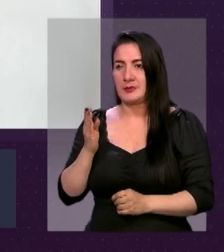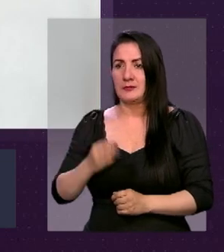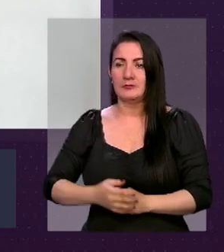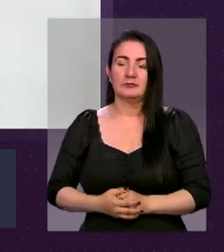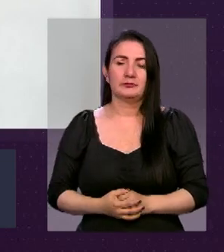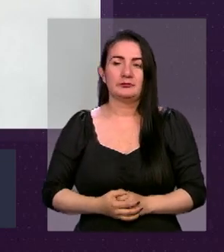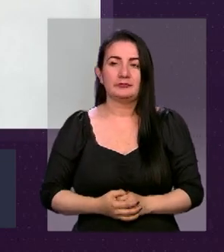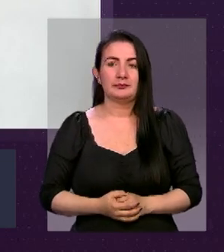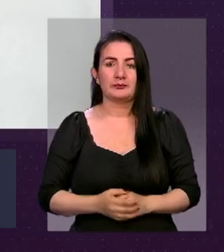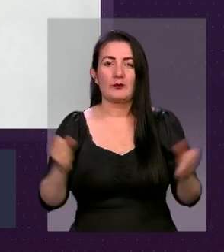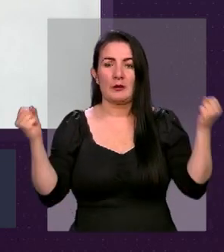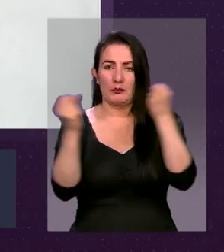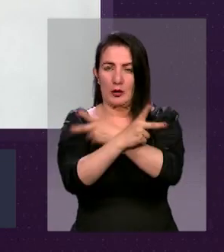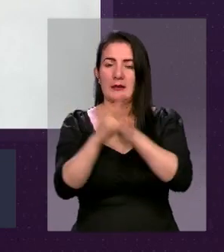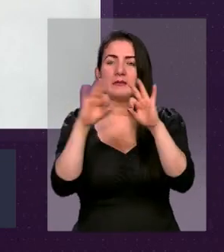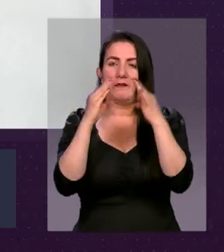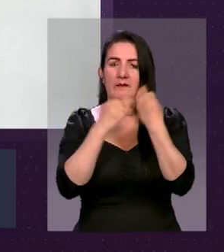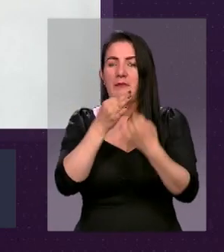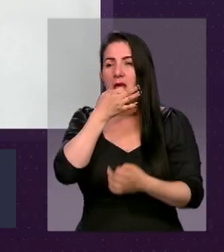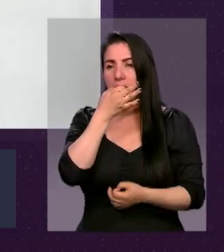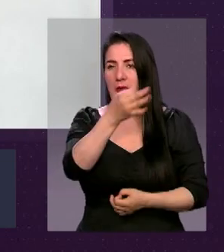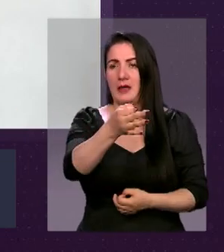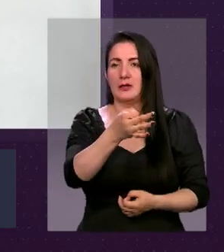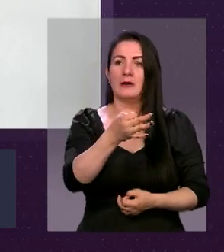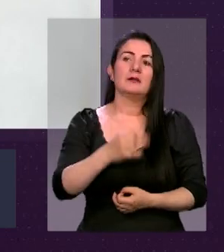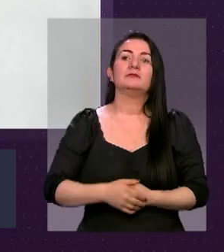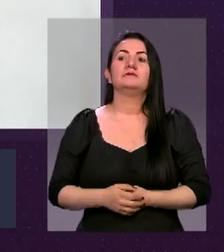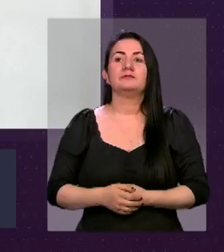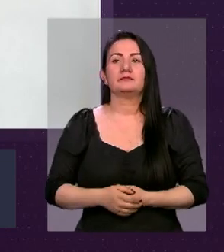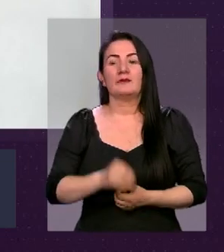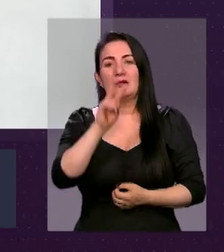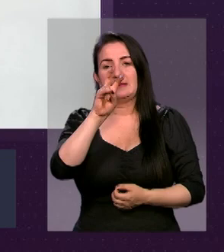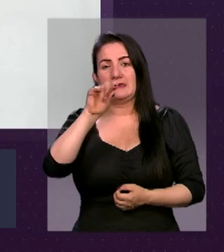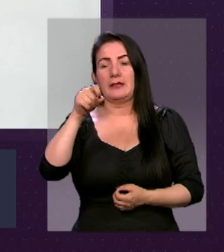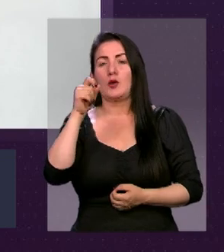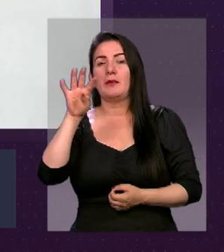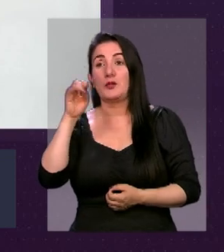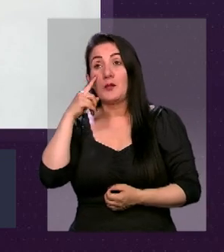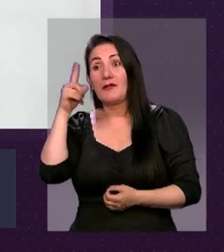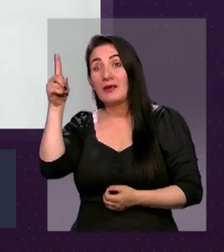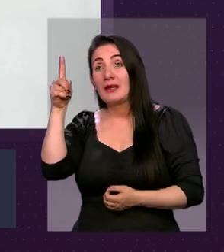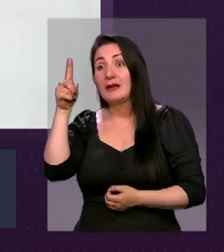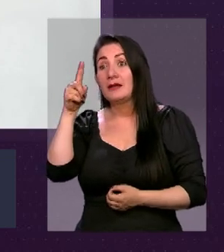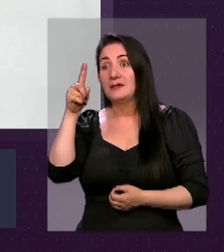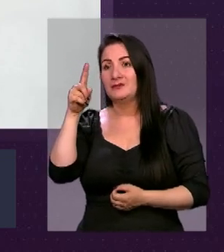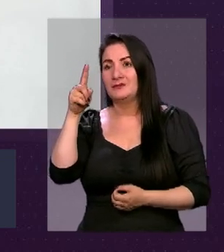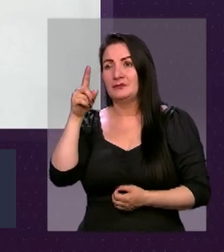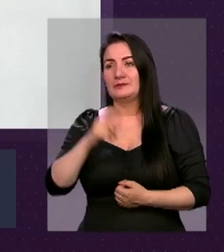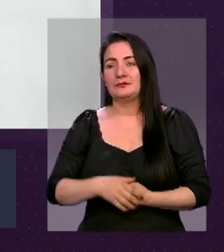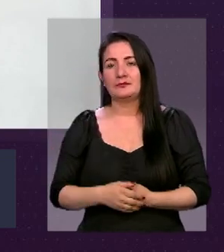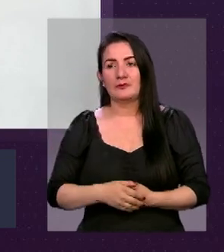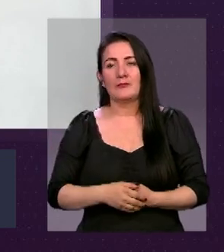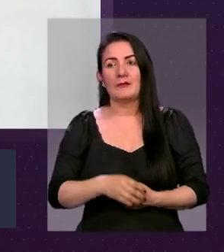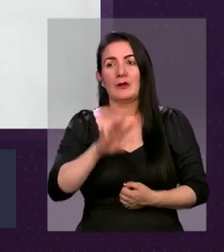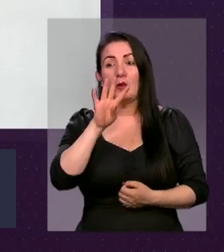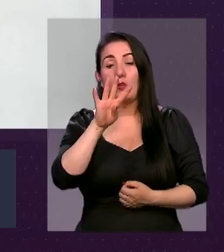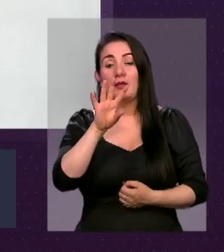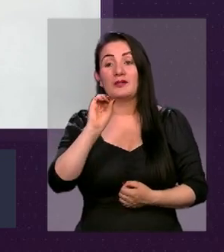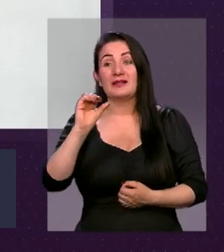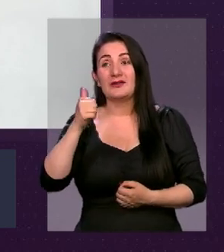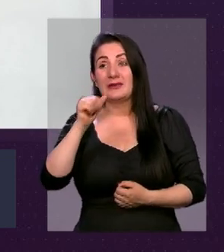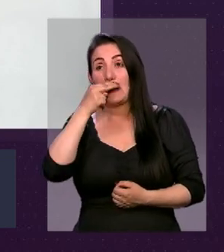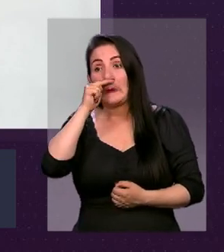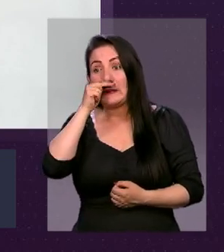32.425 casos de violencia intrafamiliar que se denunciaron, el 7,9%, es decir, 410 niños y